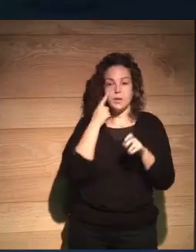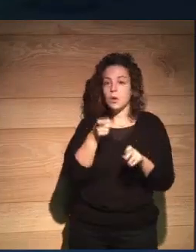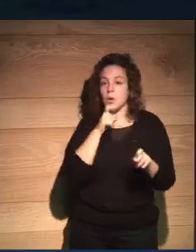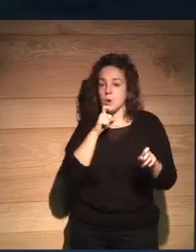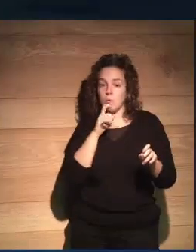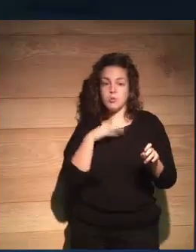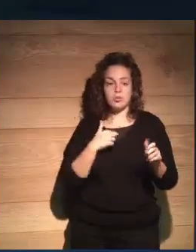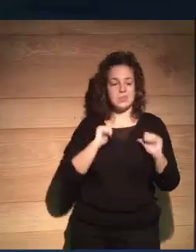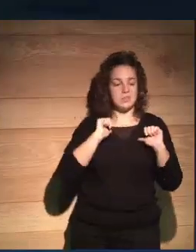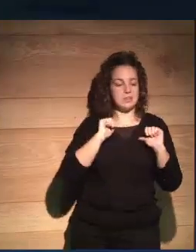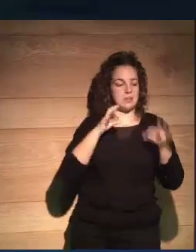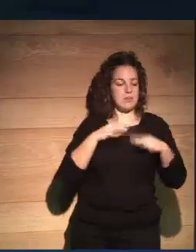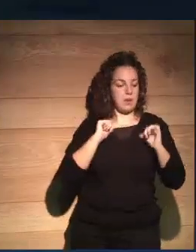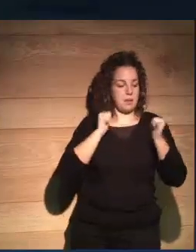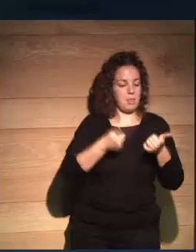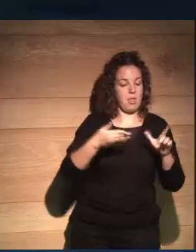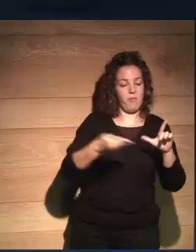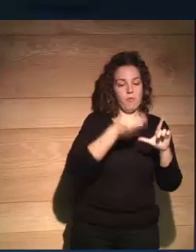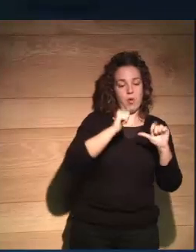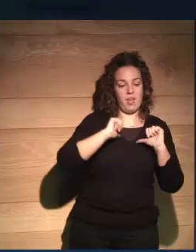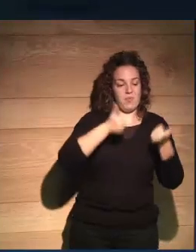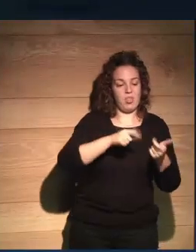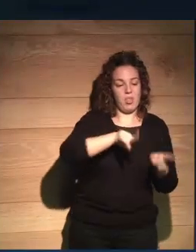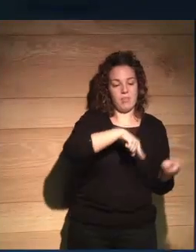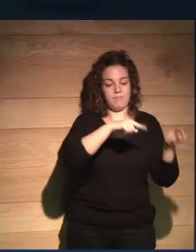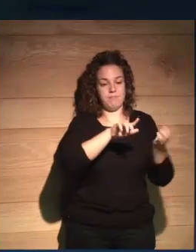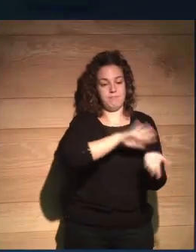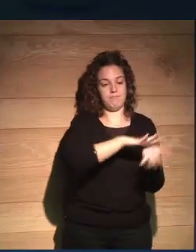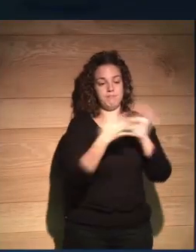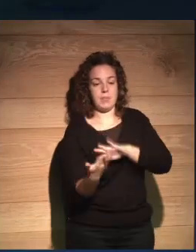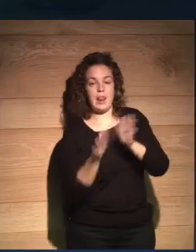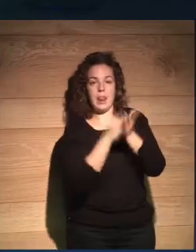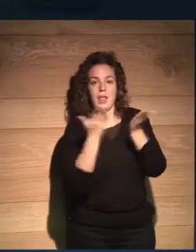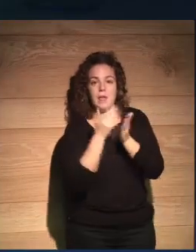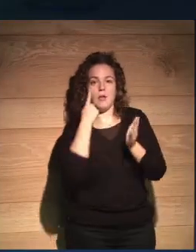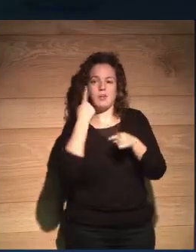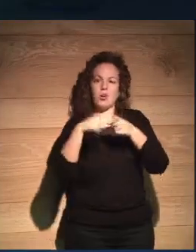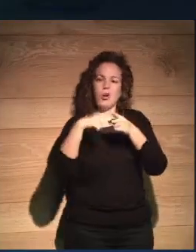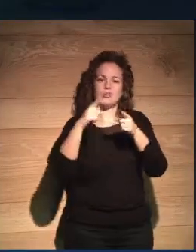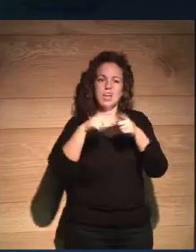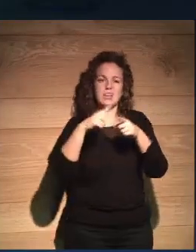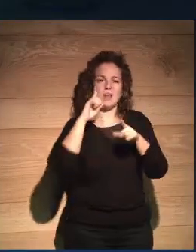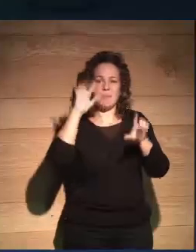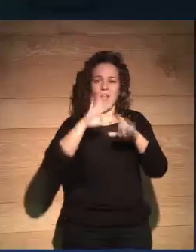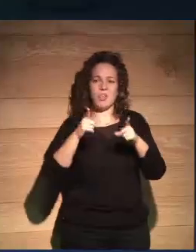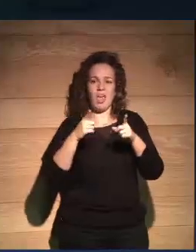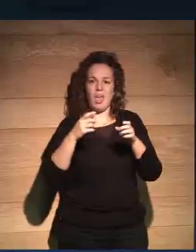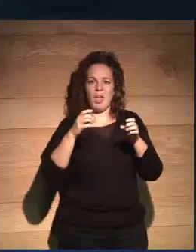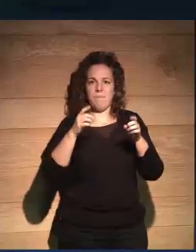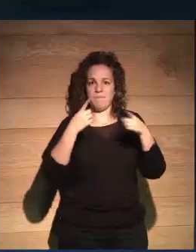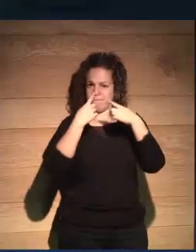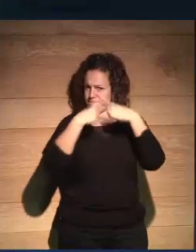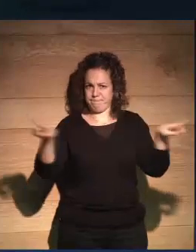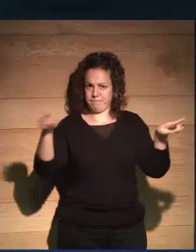siempre, empezar el blog, con eso sigo en el blog, pero ahora lo he trasladado al libro, cómo enlazar cosas que parecen totalmente inconexas hasta encontrar una historia,